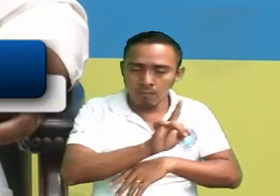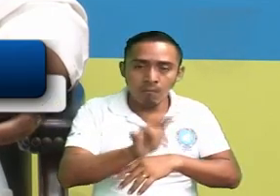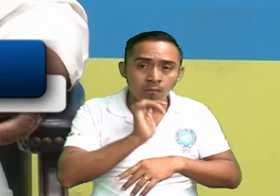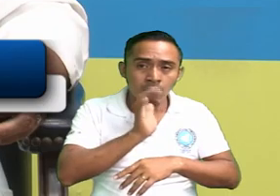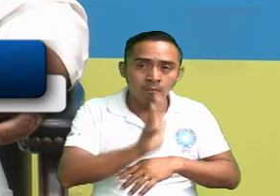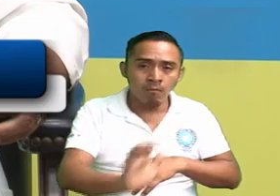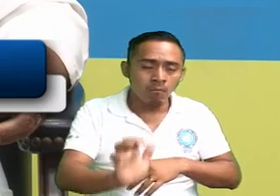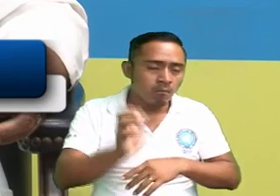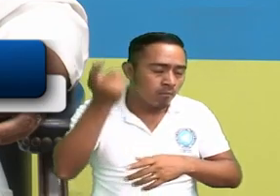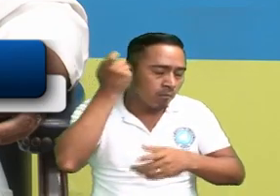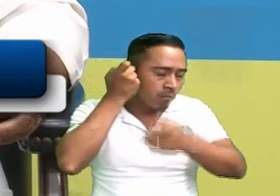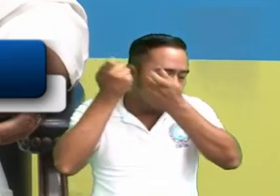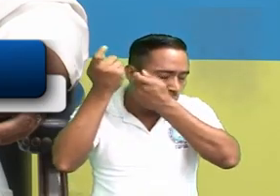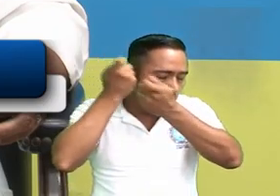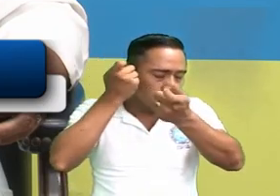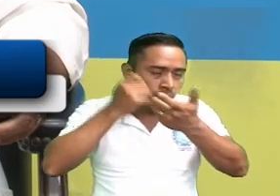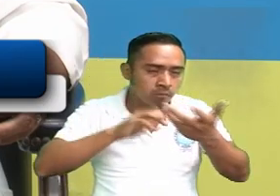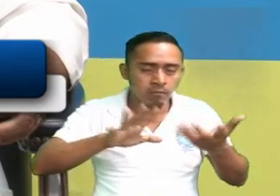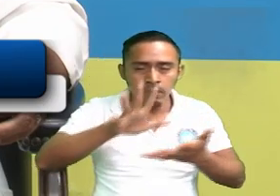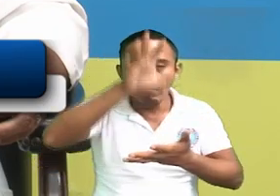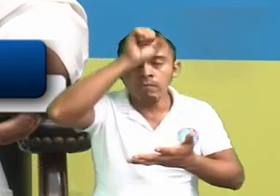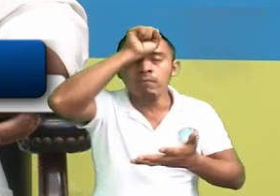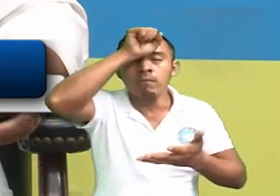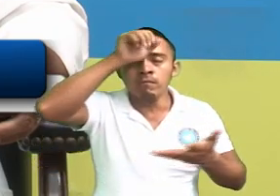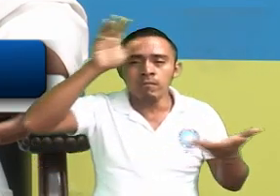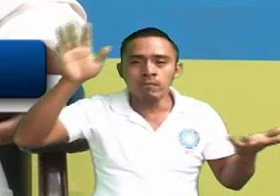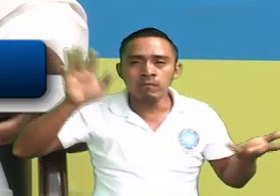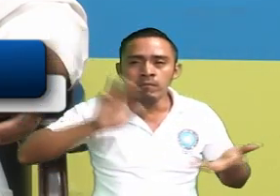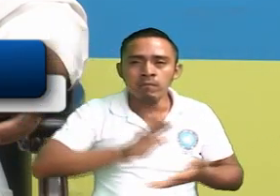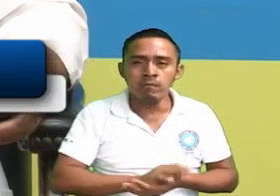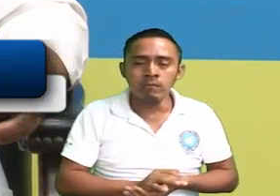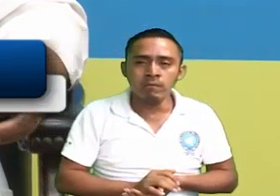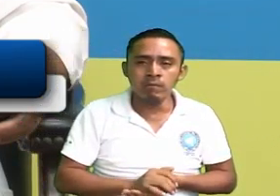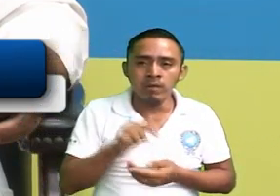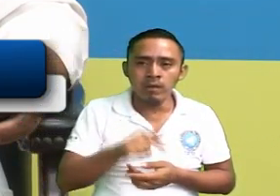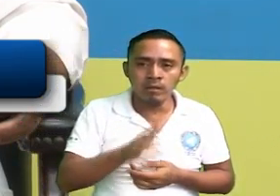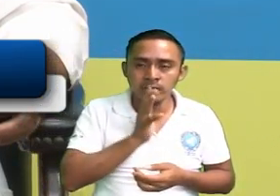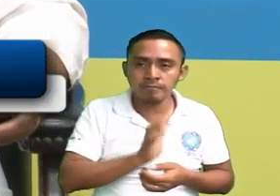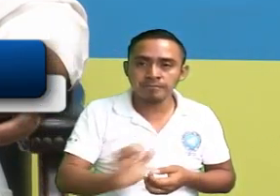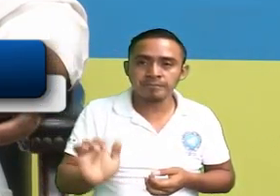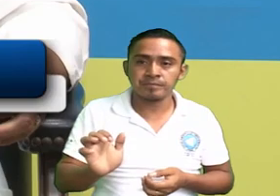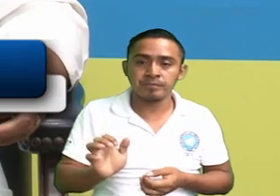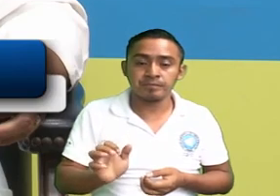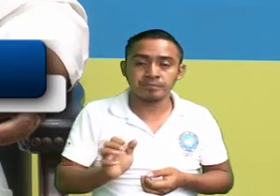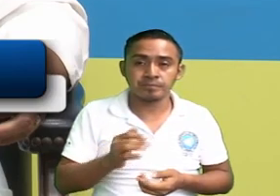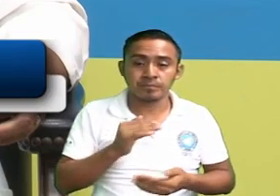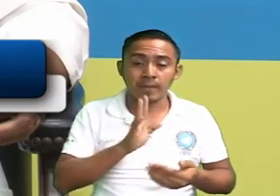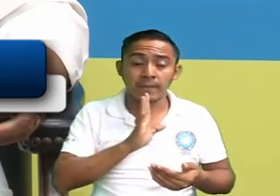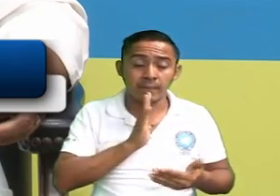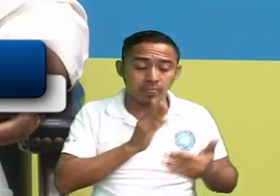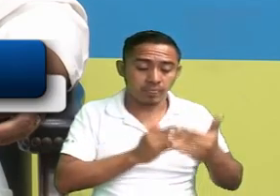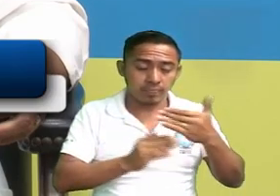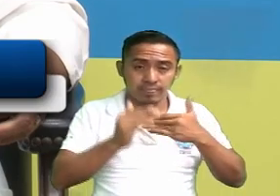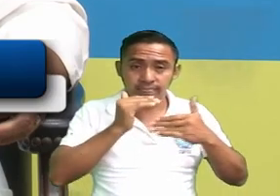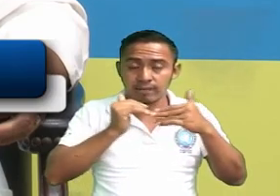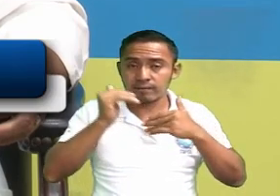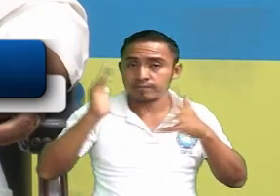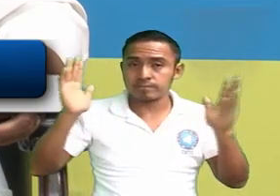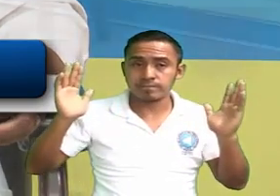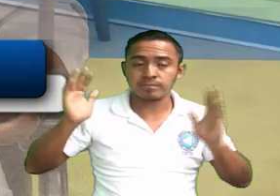esponja, absorben lo que el adulto dice. Entonces los niños tiene que haber, cuando hay violencia en el